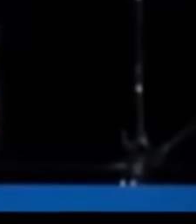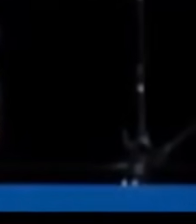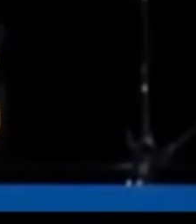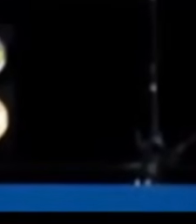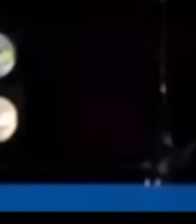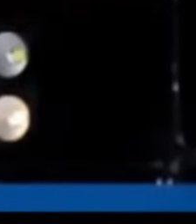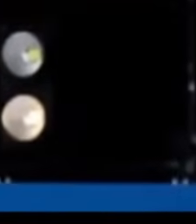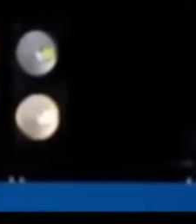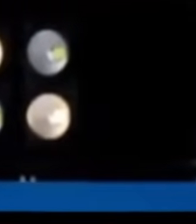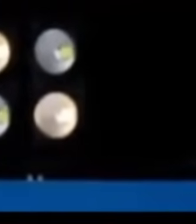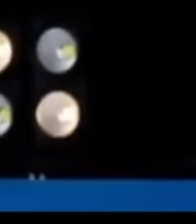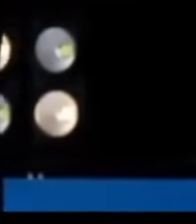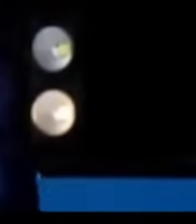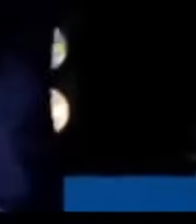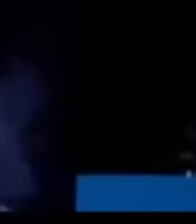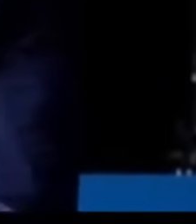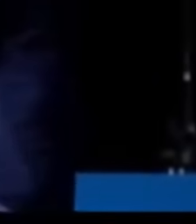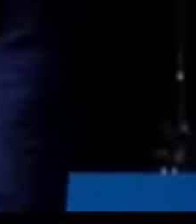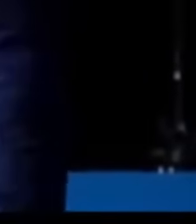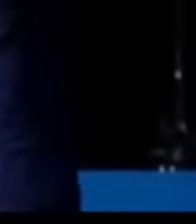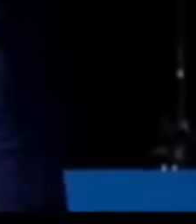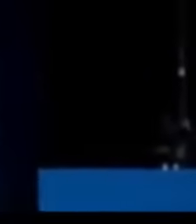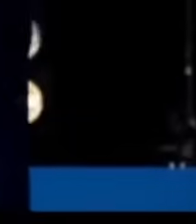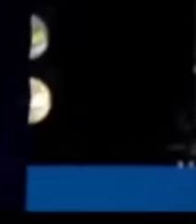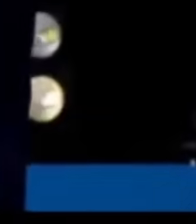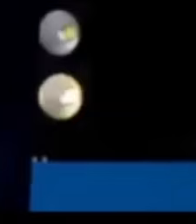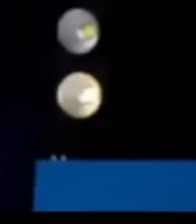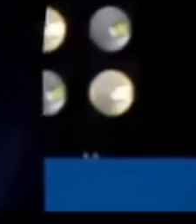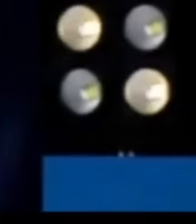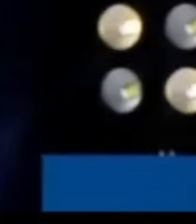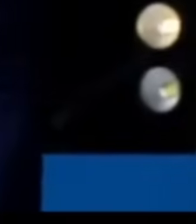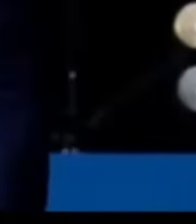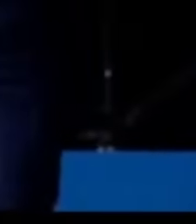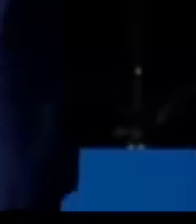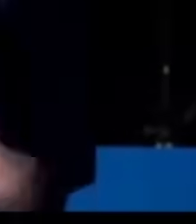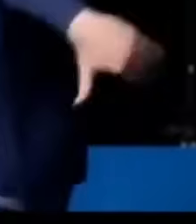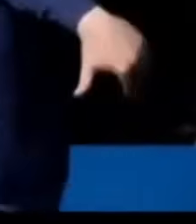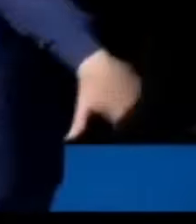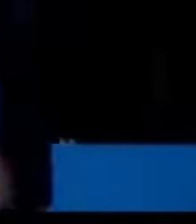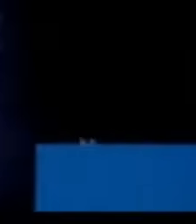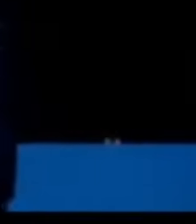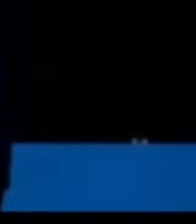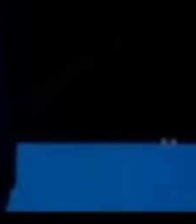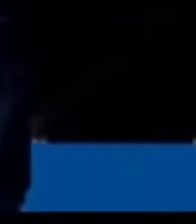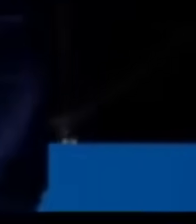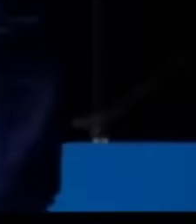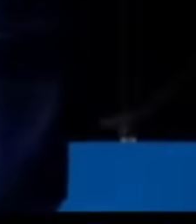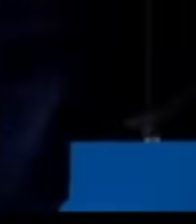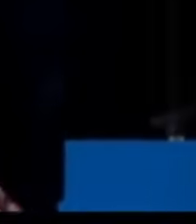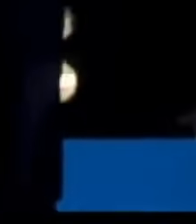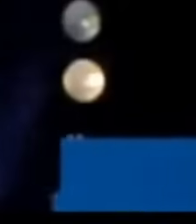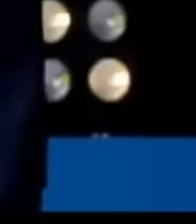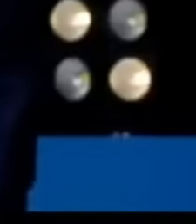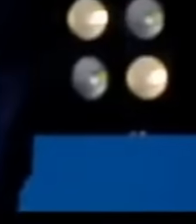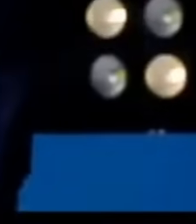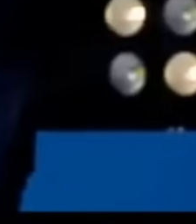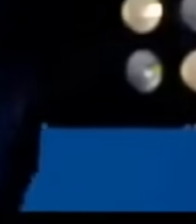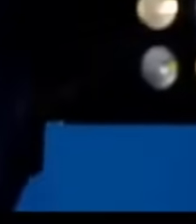santo. Nos reveló que Él es bueno y se entregó a sí mismo.